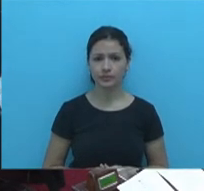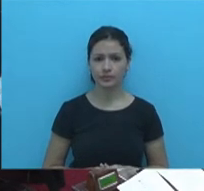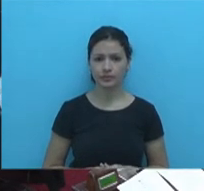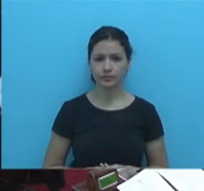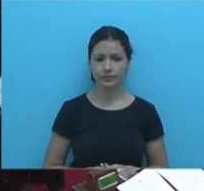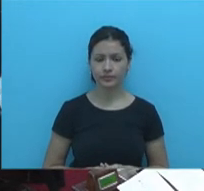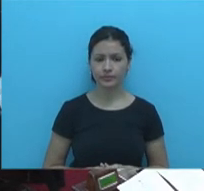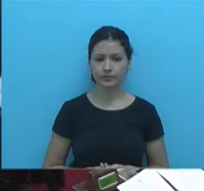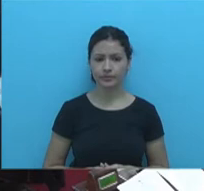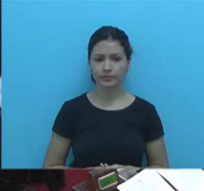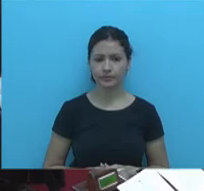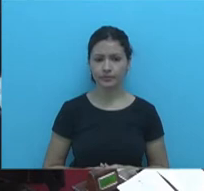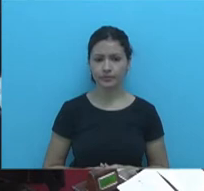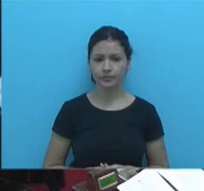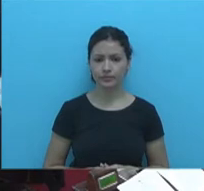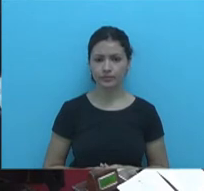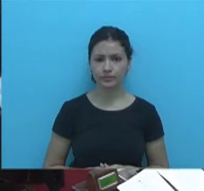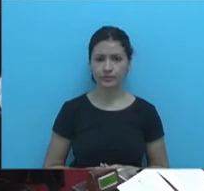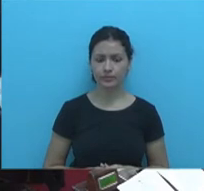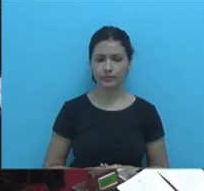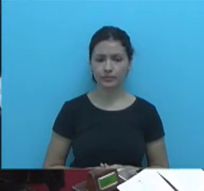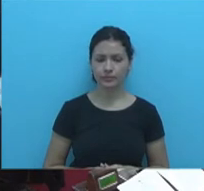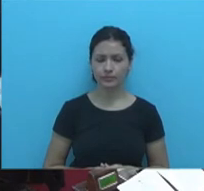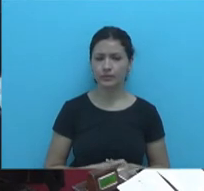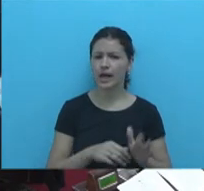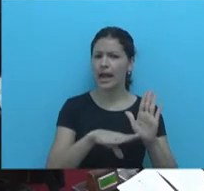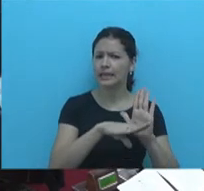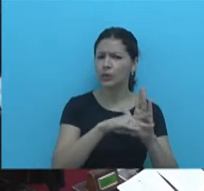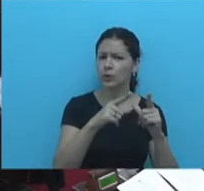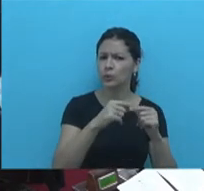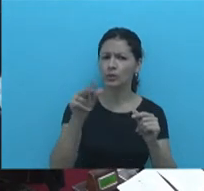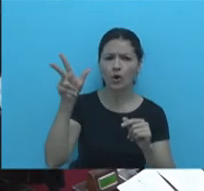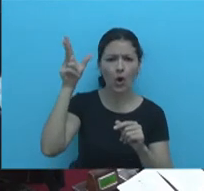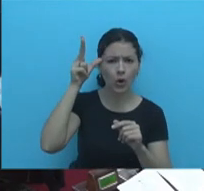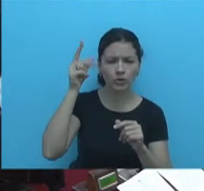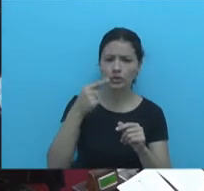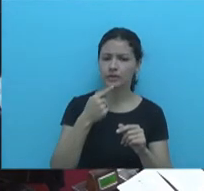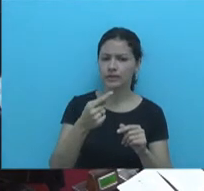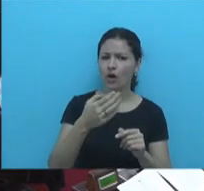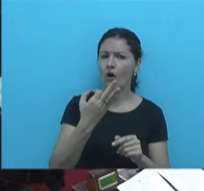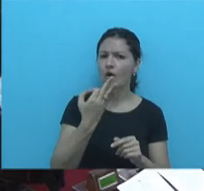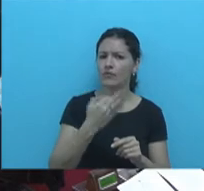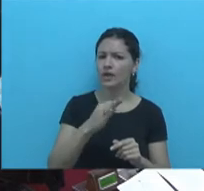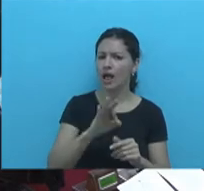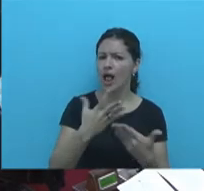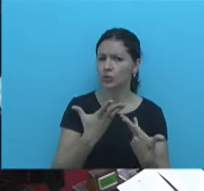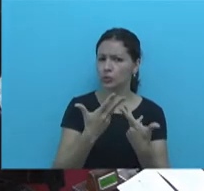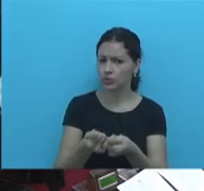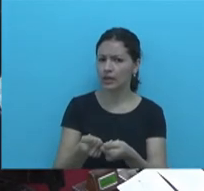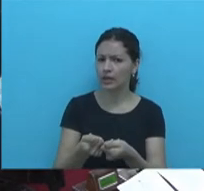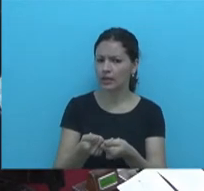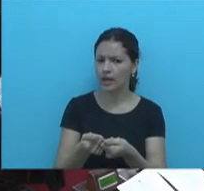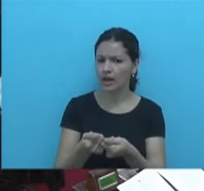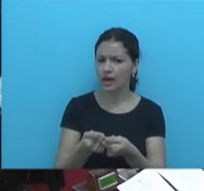Damos por... tiene la palabra la diputada. El artículo 8 que dice que se establece la obligación de brindar asistencia médica